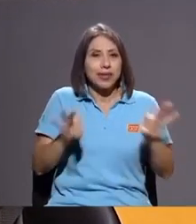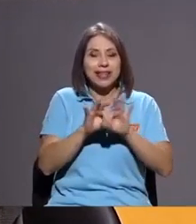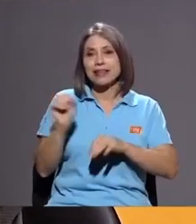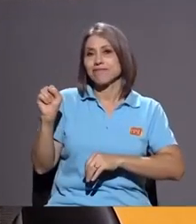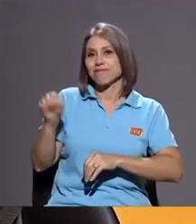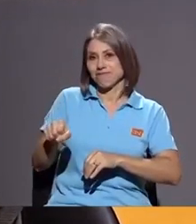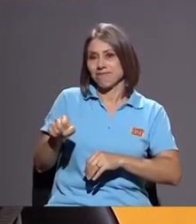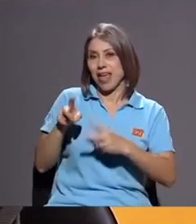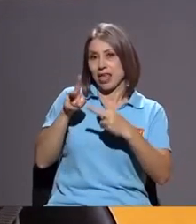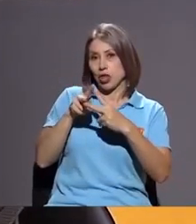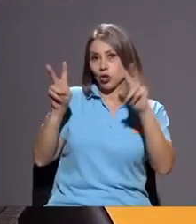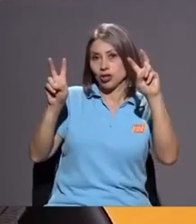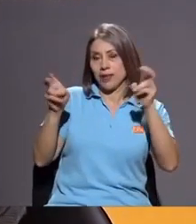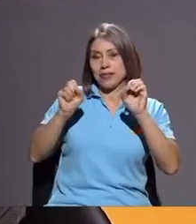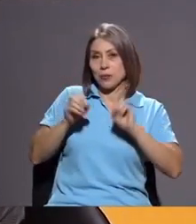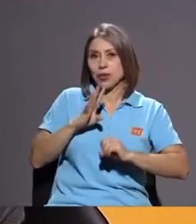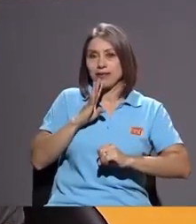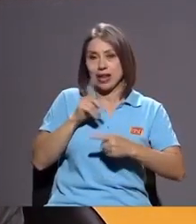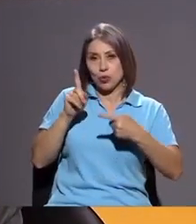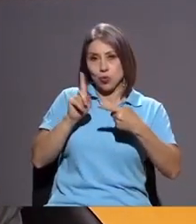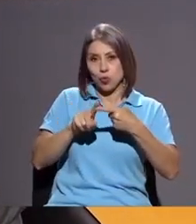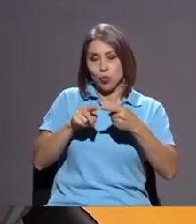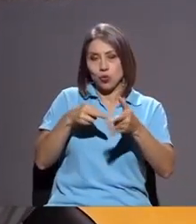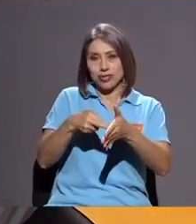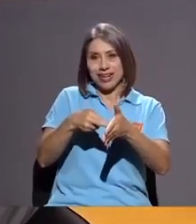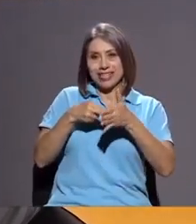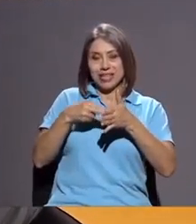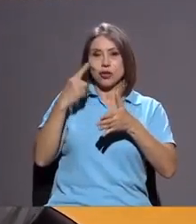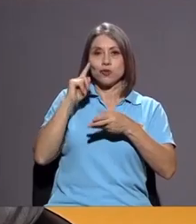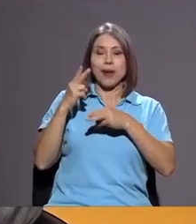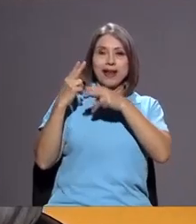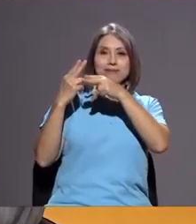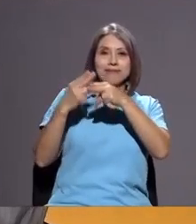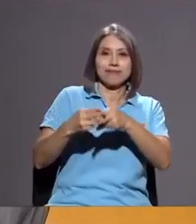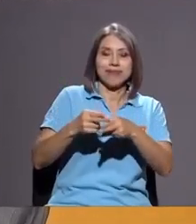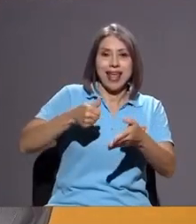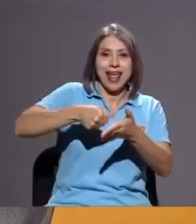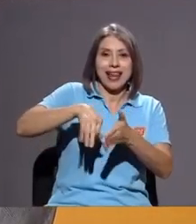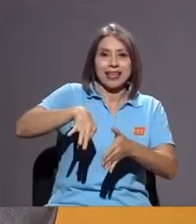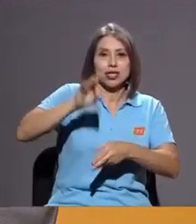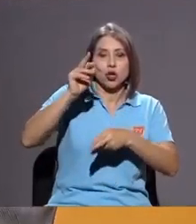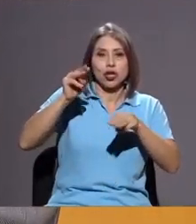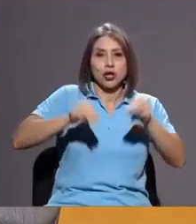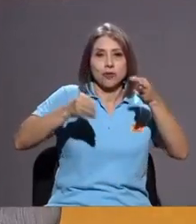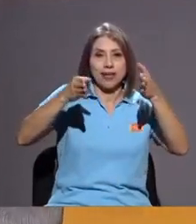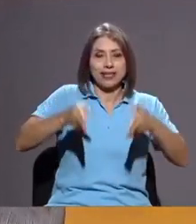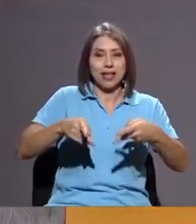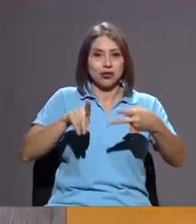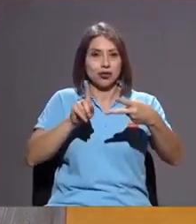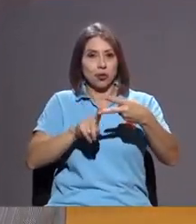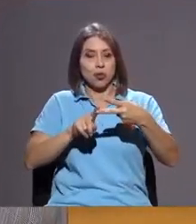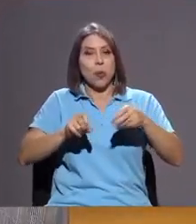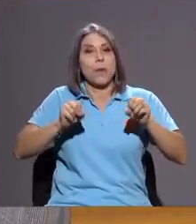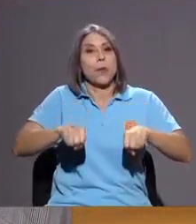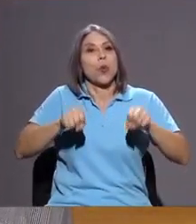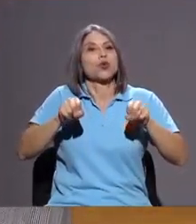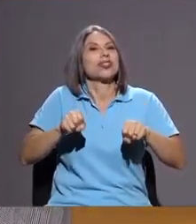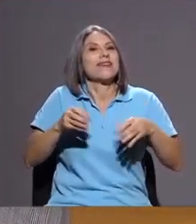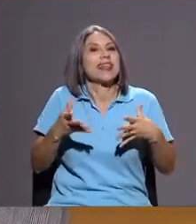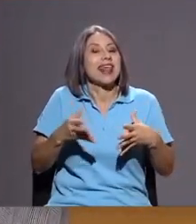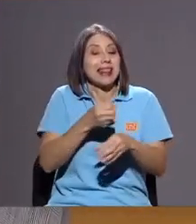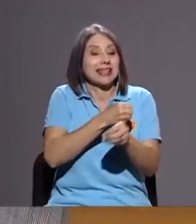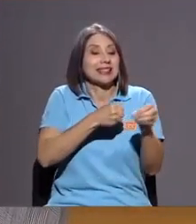tratar. Uno es los requisitos para elección de los magistrados y el segundo, la posibilidad de sacar la Sala